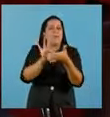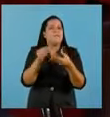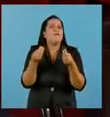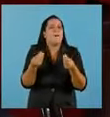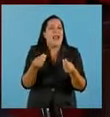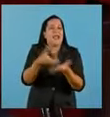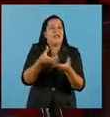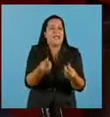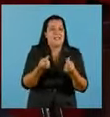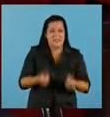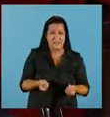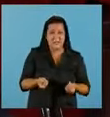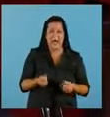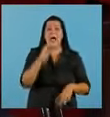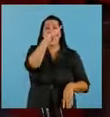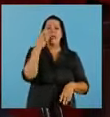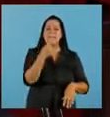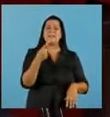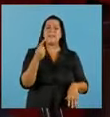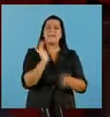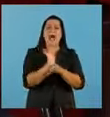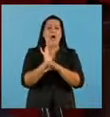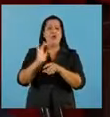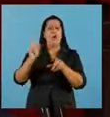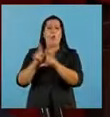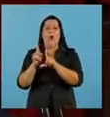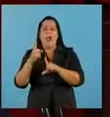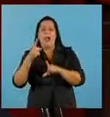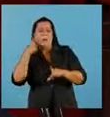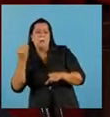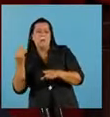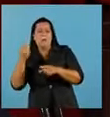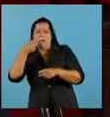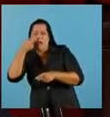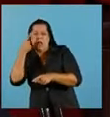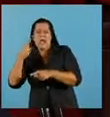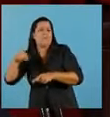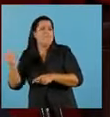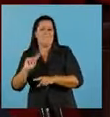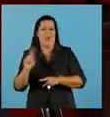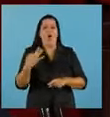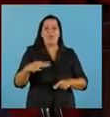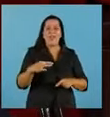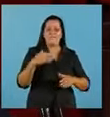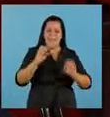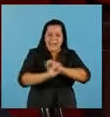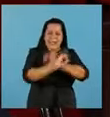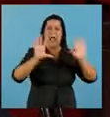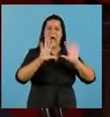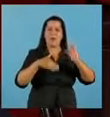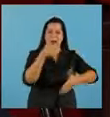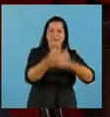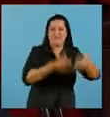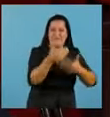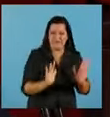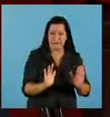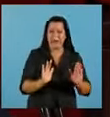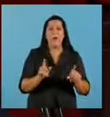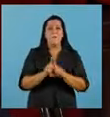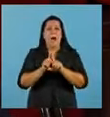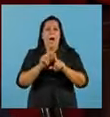No hay Estado sabio con marañas burocráticas perversas. No hay Estado social con laberintos normativos que castigan a los